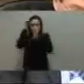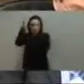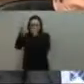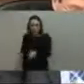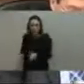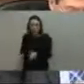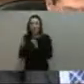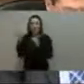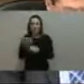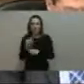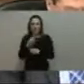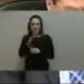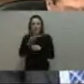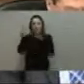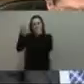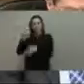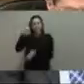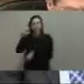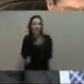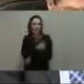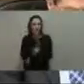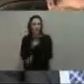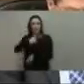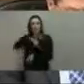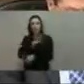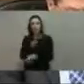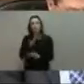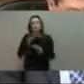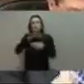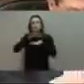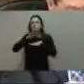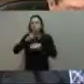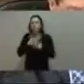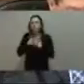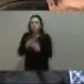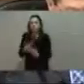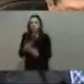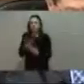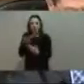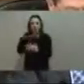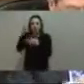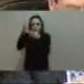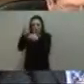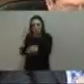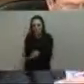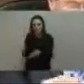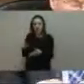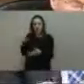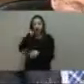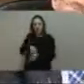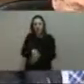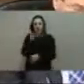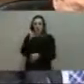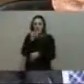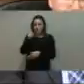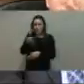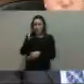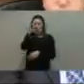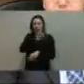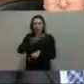experta. ¿Por qué tenemos que creerla hoy si lleva mintiéndonos, siendo la máxima responsable desde hace